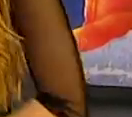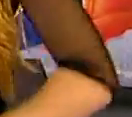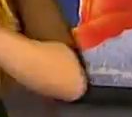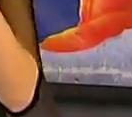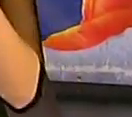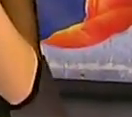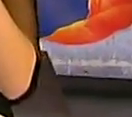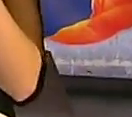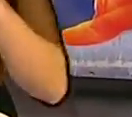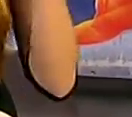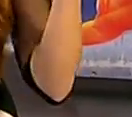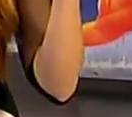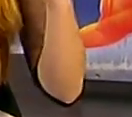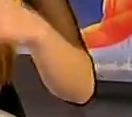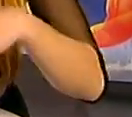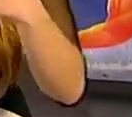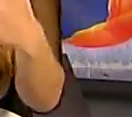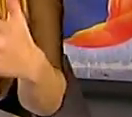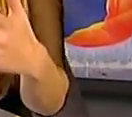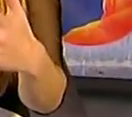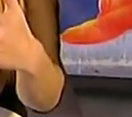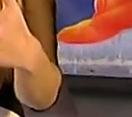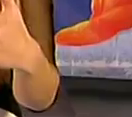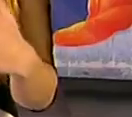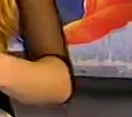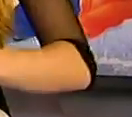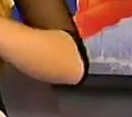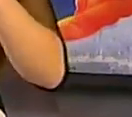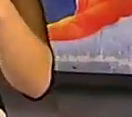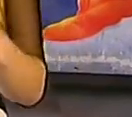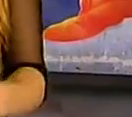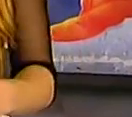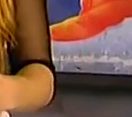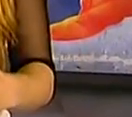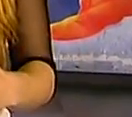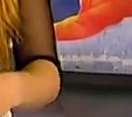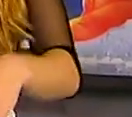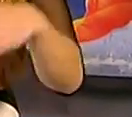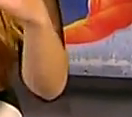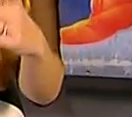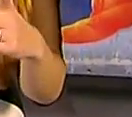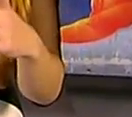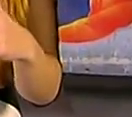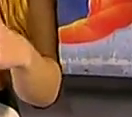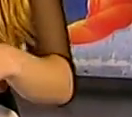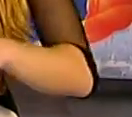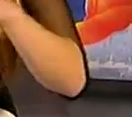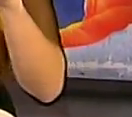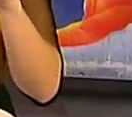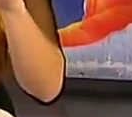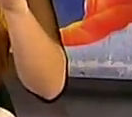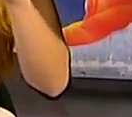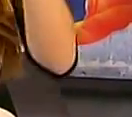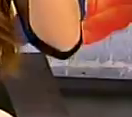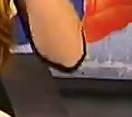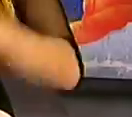nada mal. 63 buenos mozos encima del escenario, que los hemos visto vestidísimos de príncipes, guapísimos, que lo han dado todo, que vienen desde el Carrizal. Y bueno,